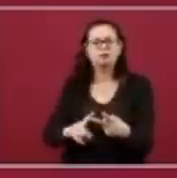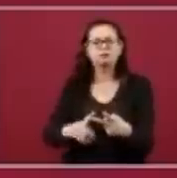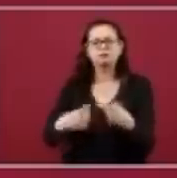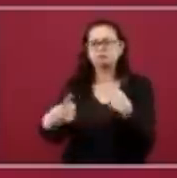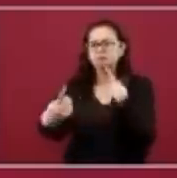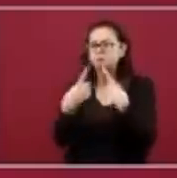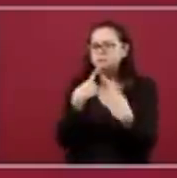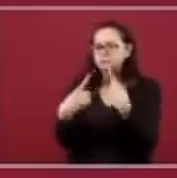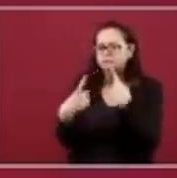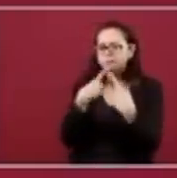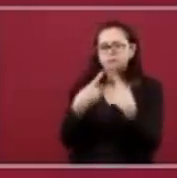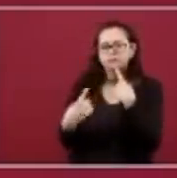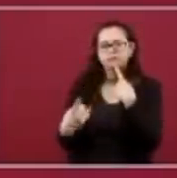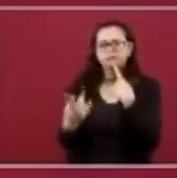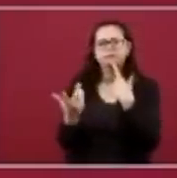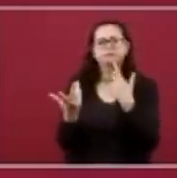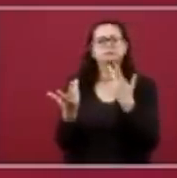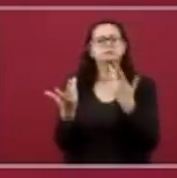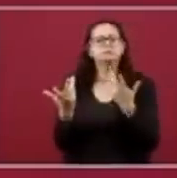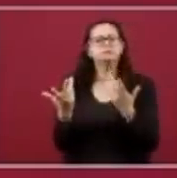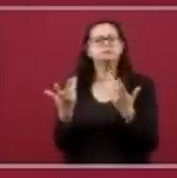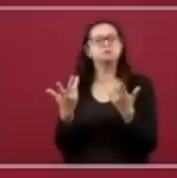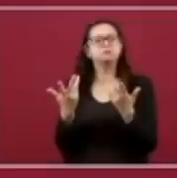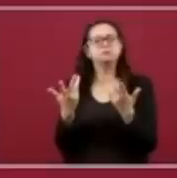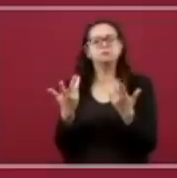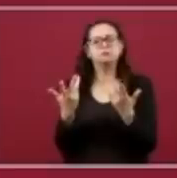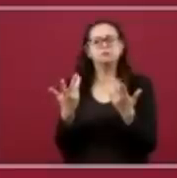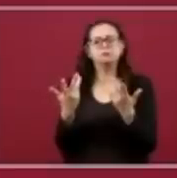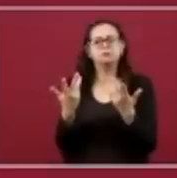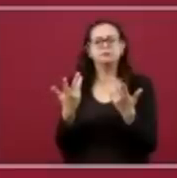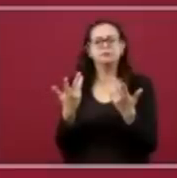diplomáticos de